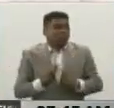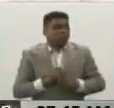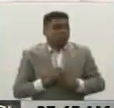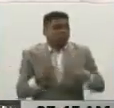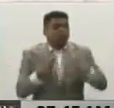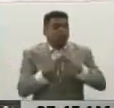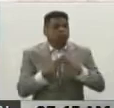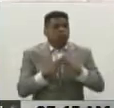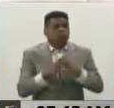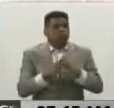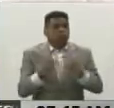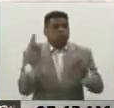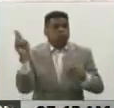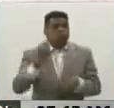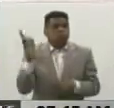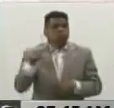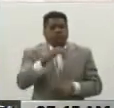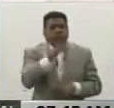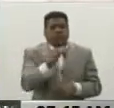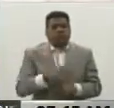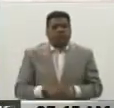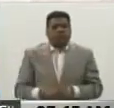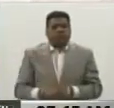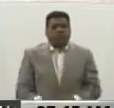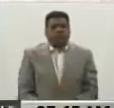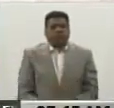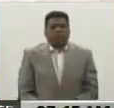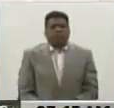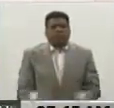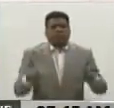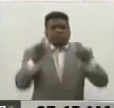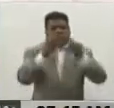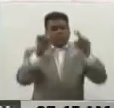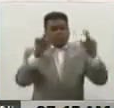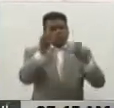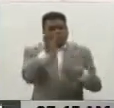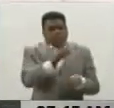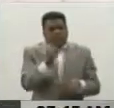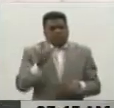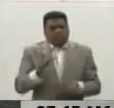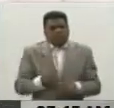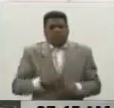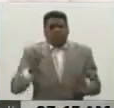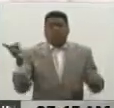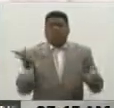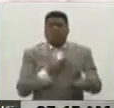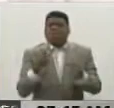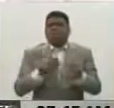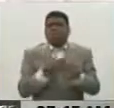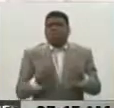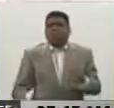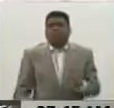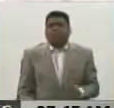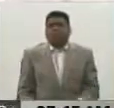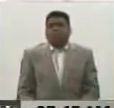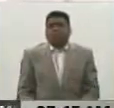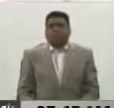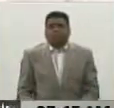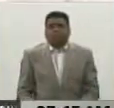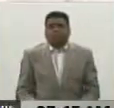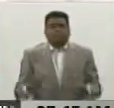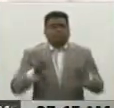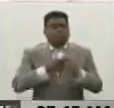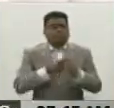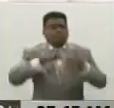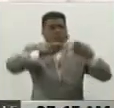manejo particular de cuentas en redes sociales, nos hace uno de los primeros, cuando digo primeros, estoy hablando de los primeros cuatro